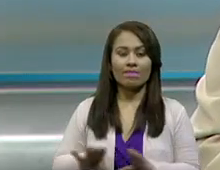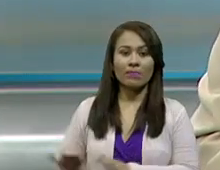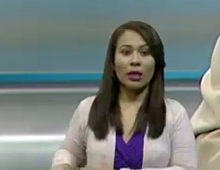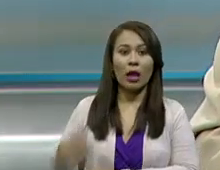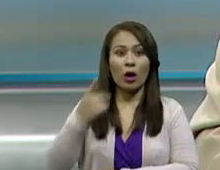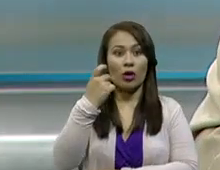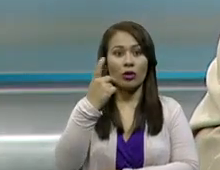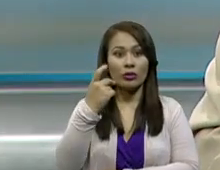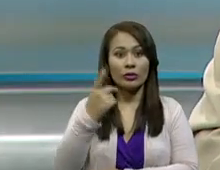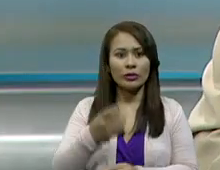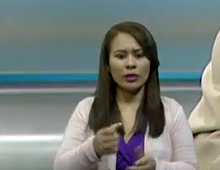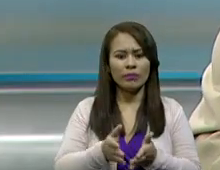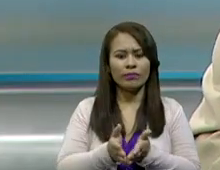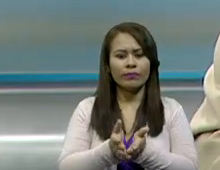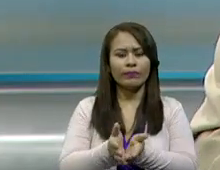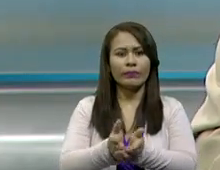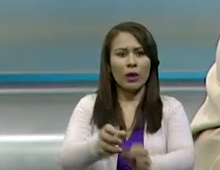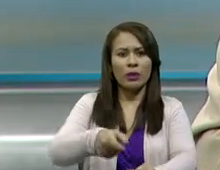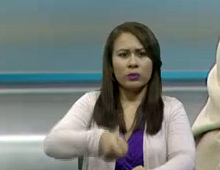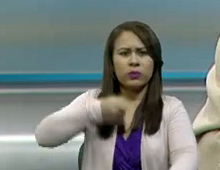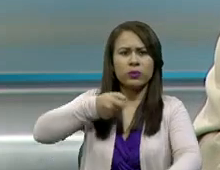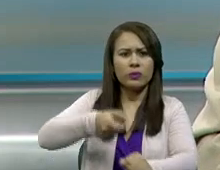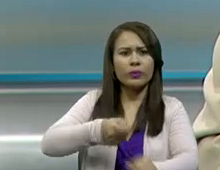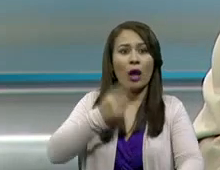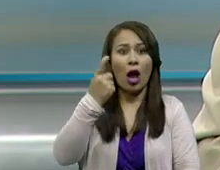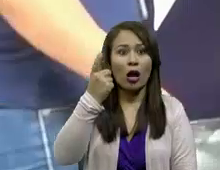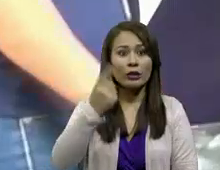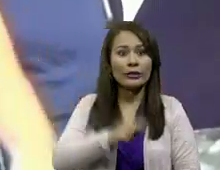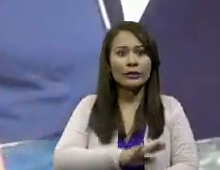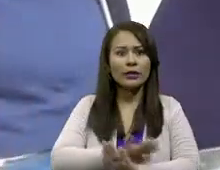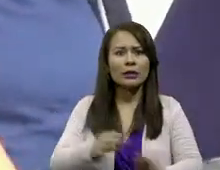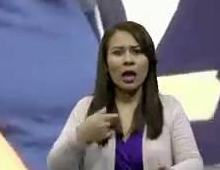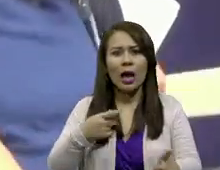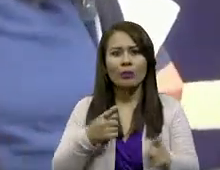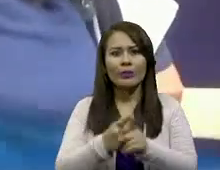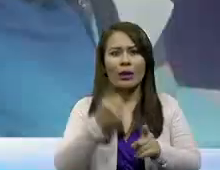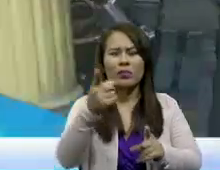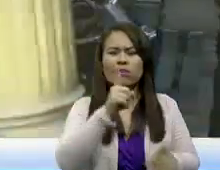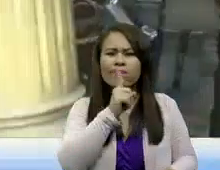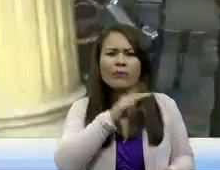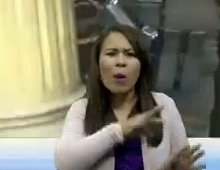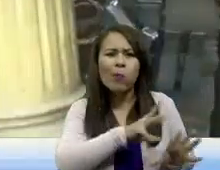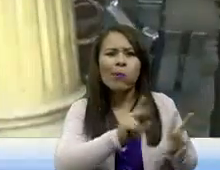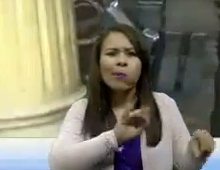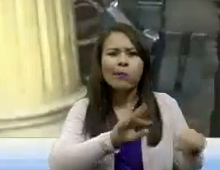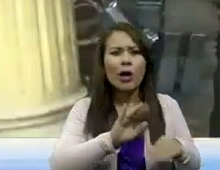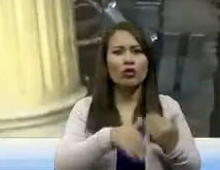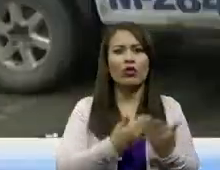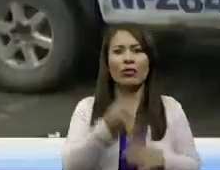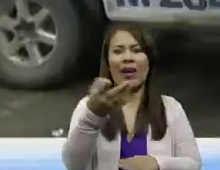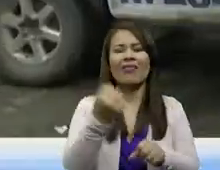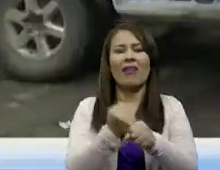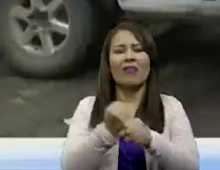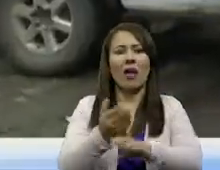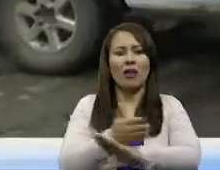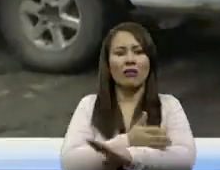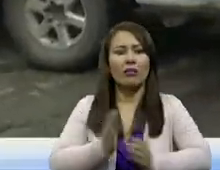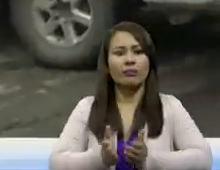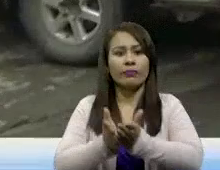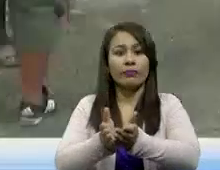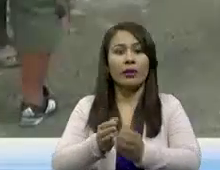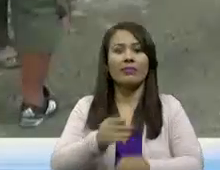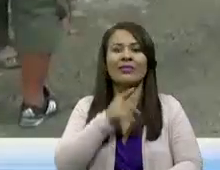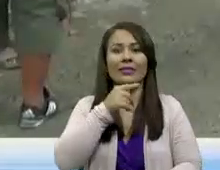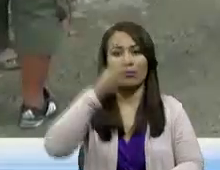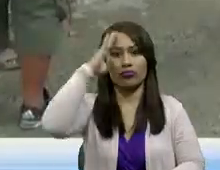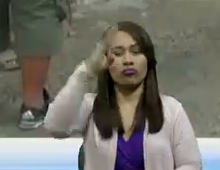Once motores fuera de borda y más de 59 piezas fueron incautadas en cuatro embarcaciones pesqueras durante un operativo realizado por